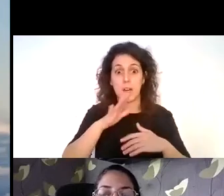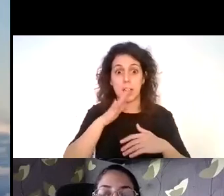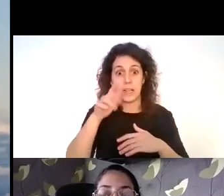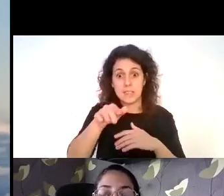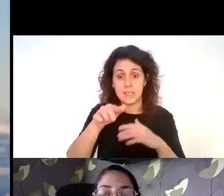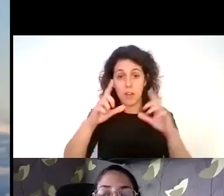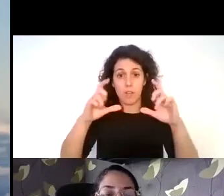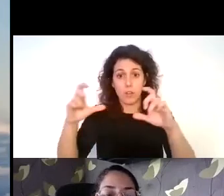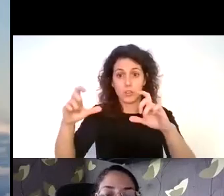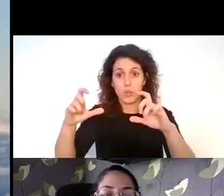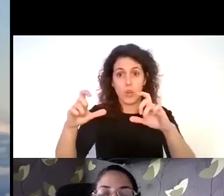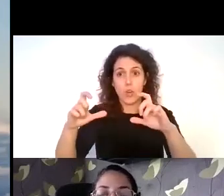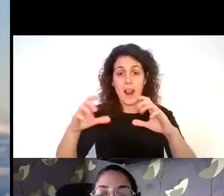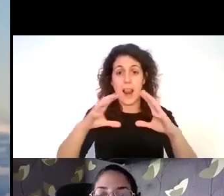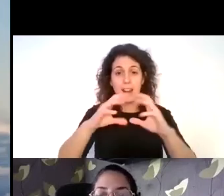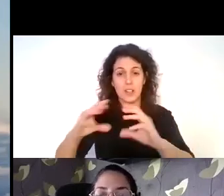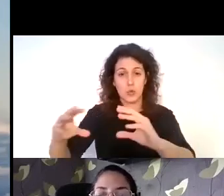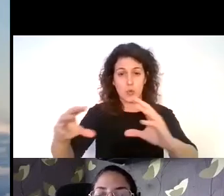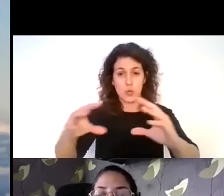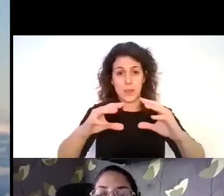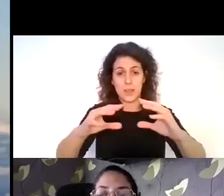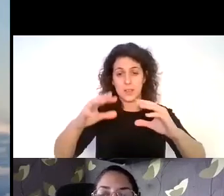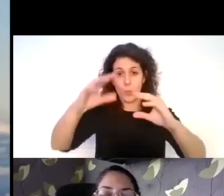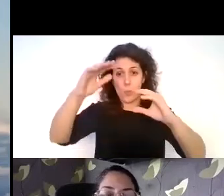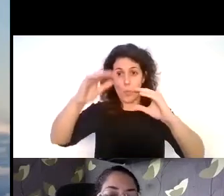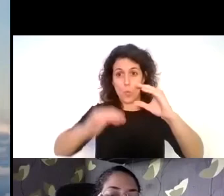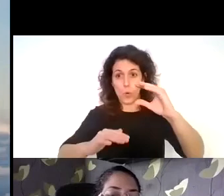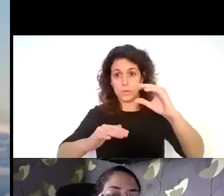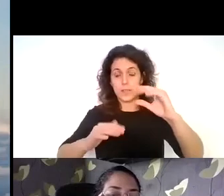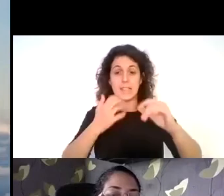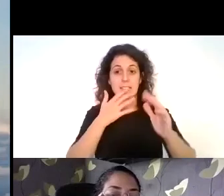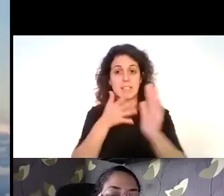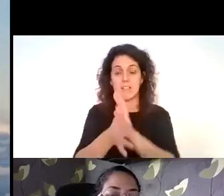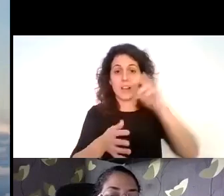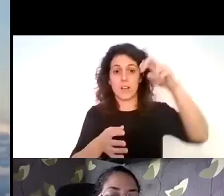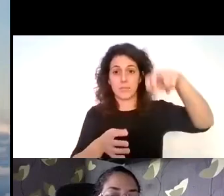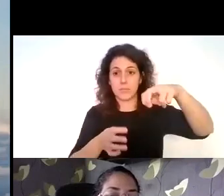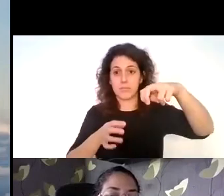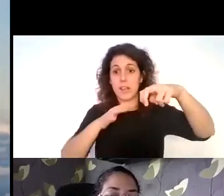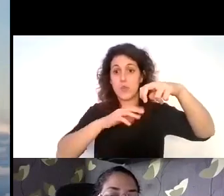están súper, súper tupidas a sus pies. Es como que si fuera, estuvieran encima